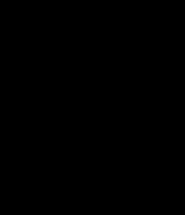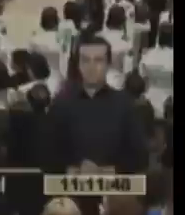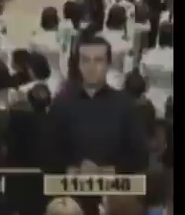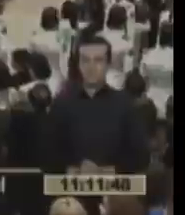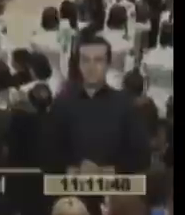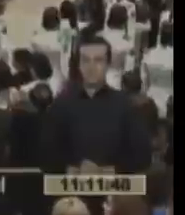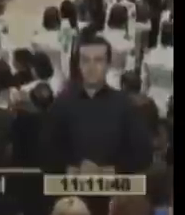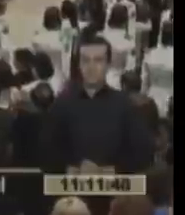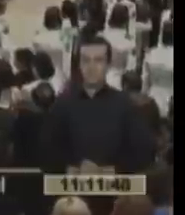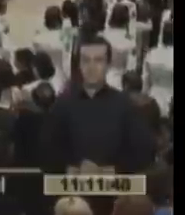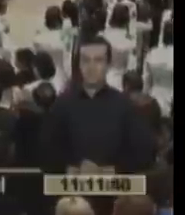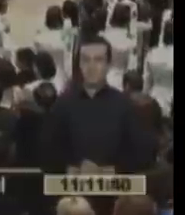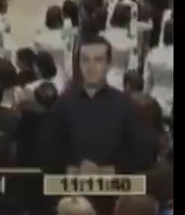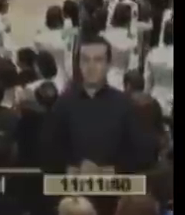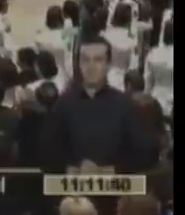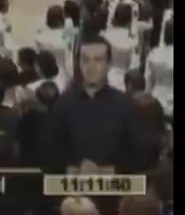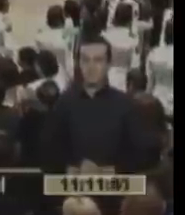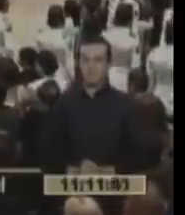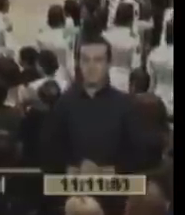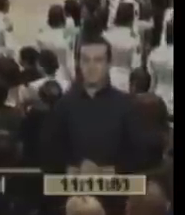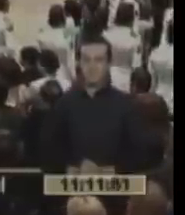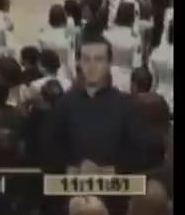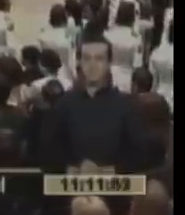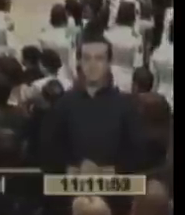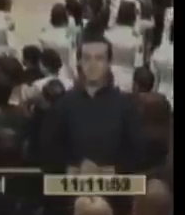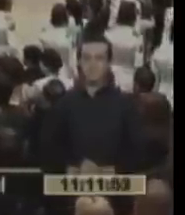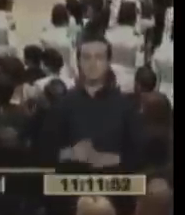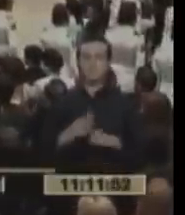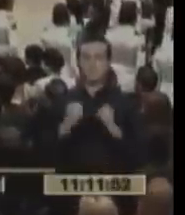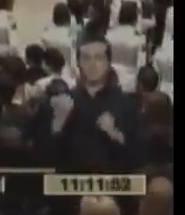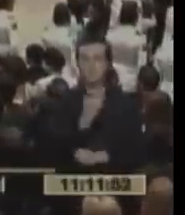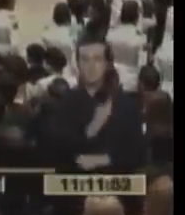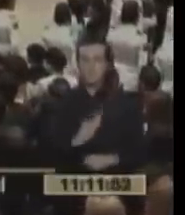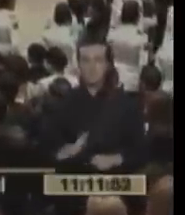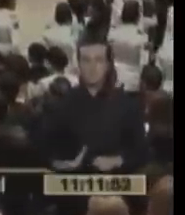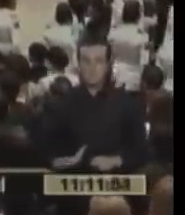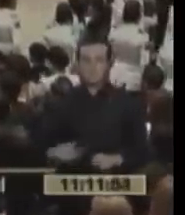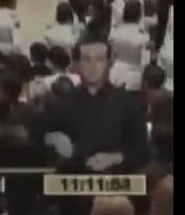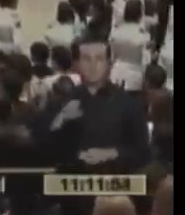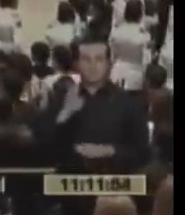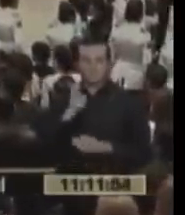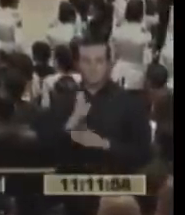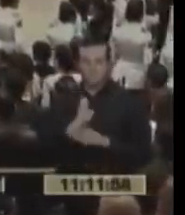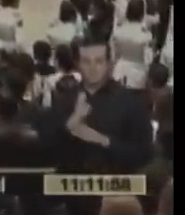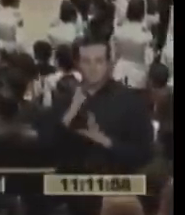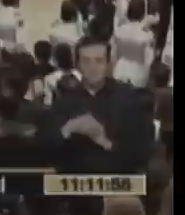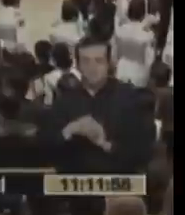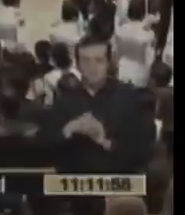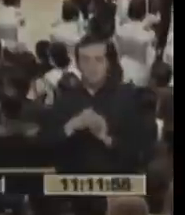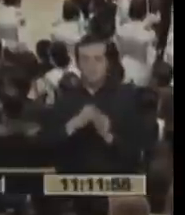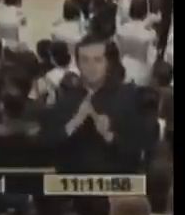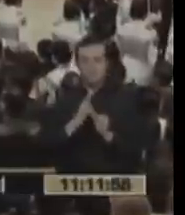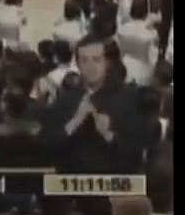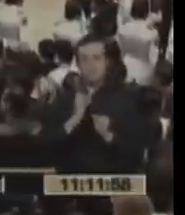satisfacciones. Salida del señor expresidente constitucional de la República del